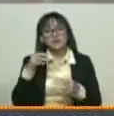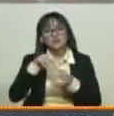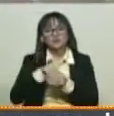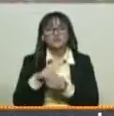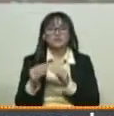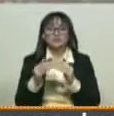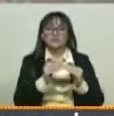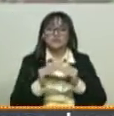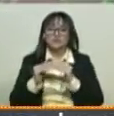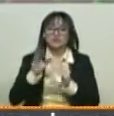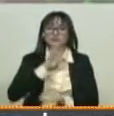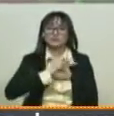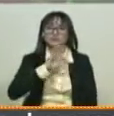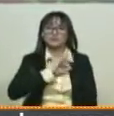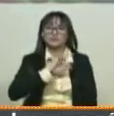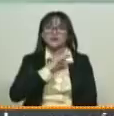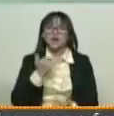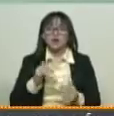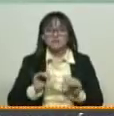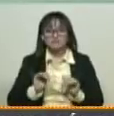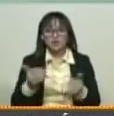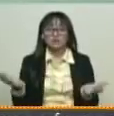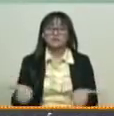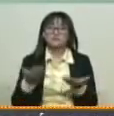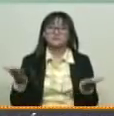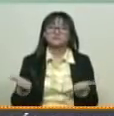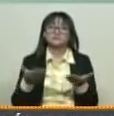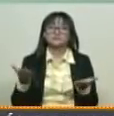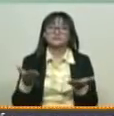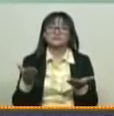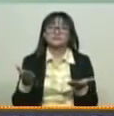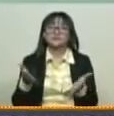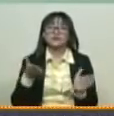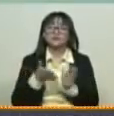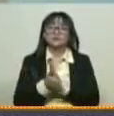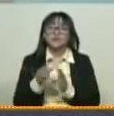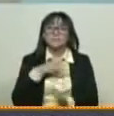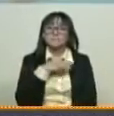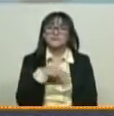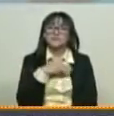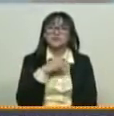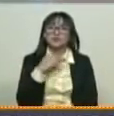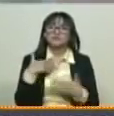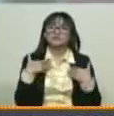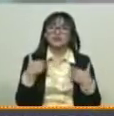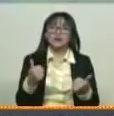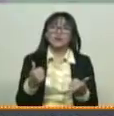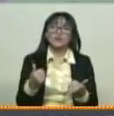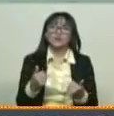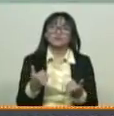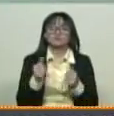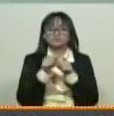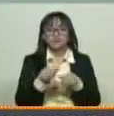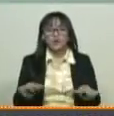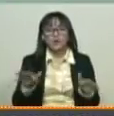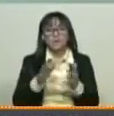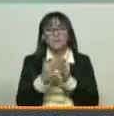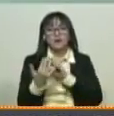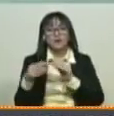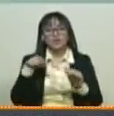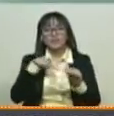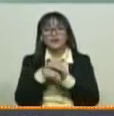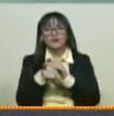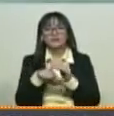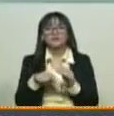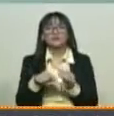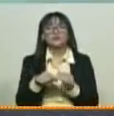igualdad social. Vamos a iniciar para promover lo que tiene que ver con las misiones de salud. Nos vamos a desplegar en los barrios adentro, en